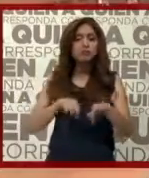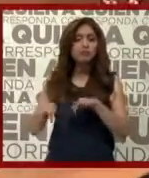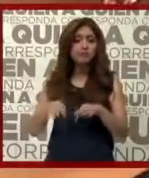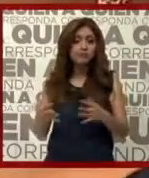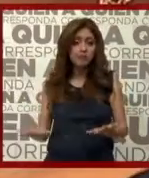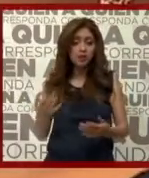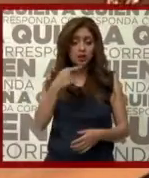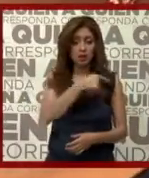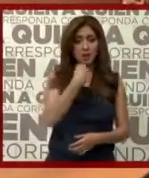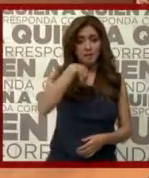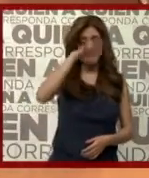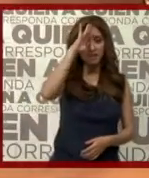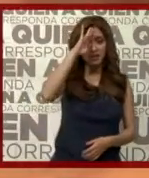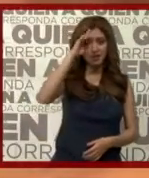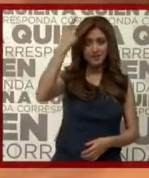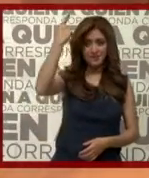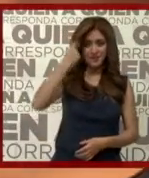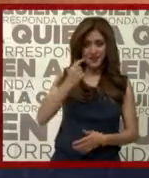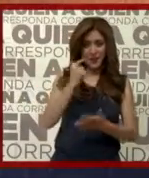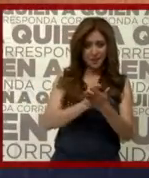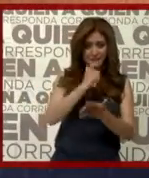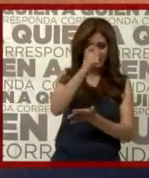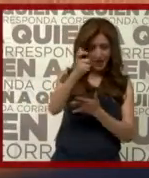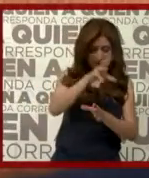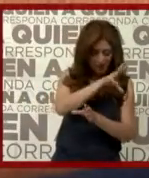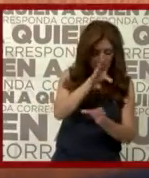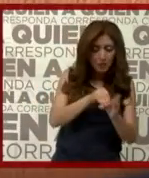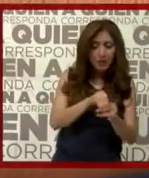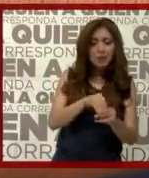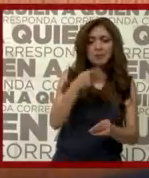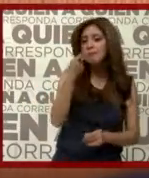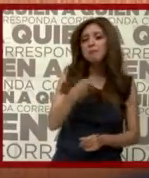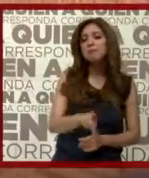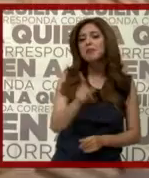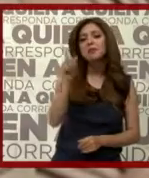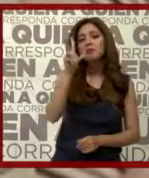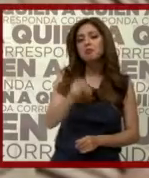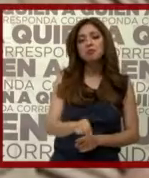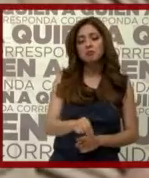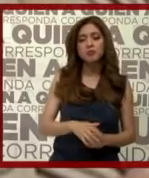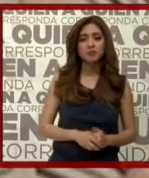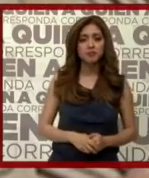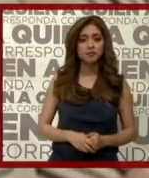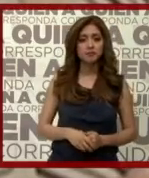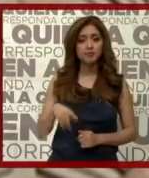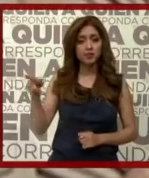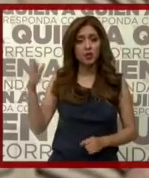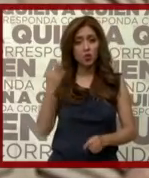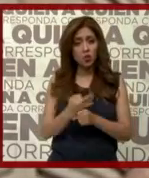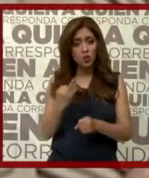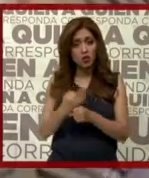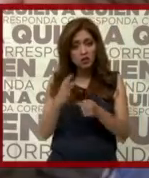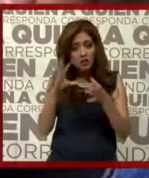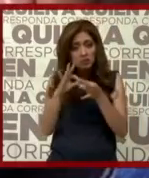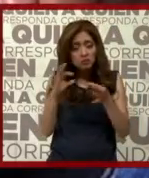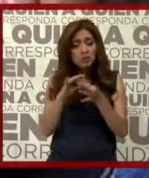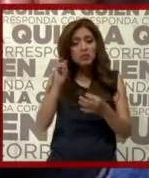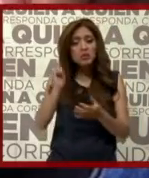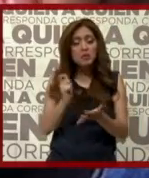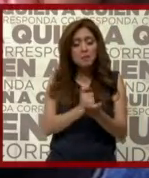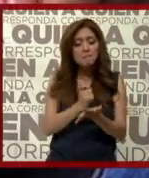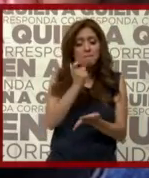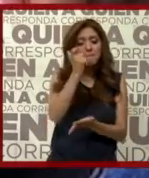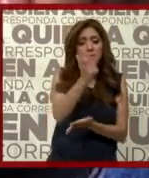indicaba que su pensión sería pagada en tiempo y forma, pero al final, todo quedó en falsas esperanzas. Platica con tristeza que solo recibió un primer pago de